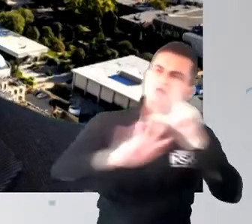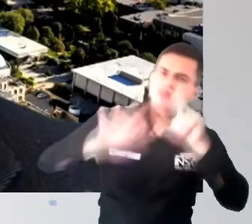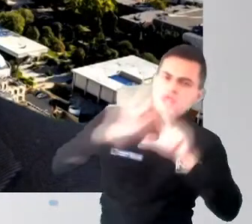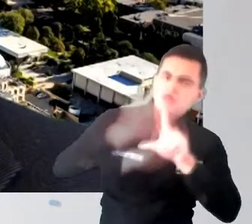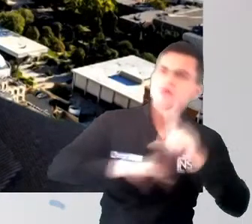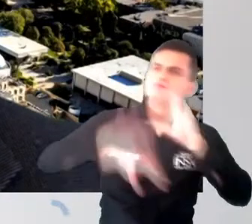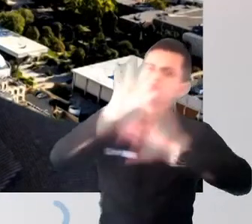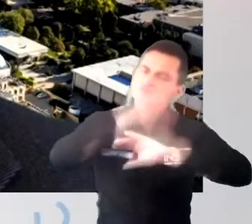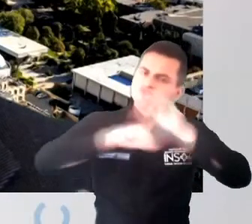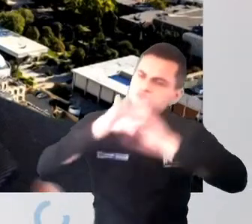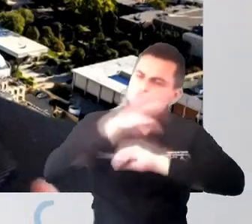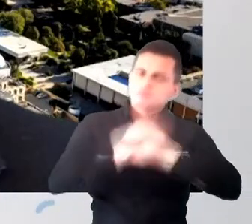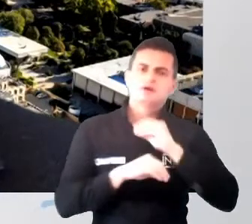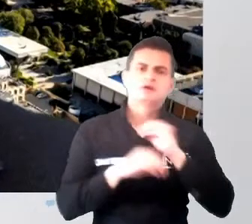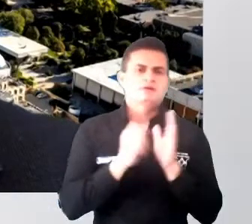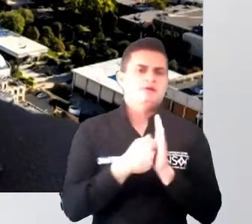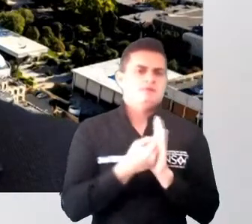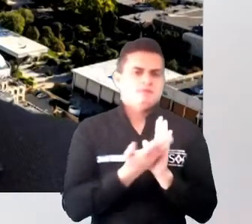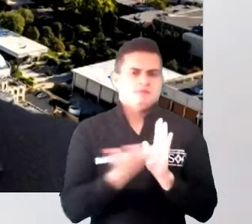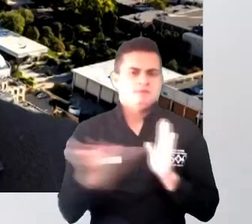creado. Y